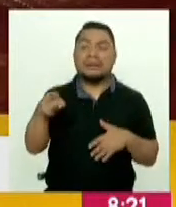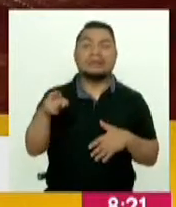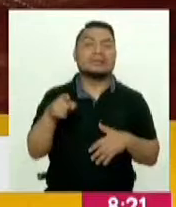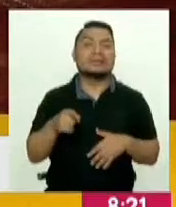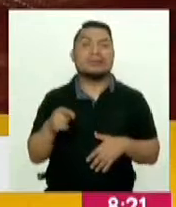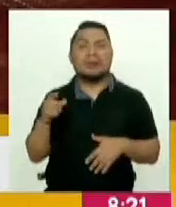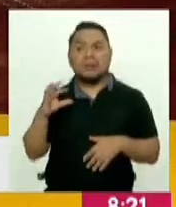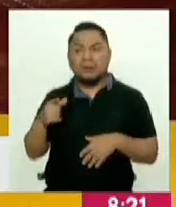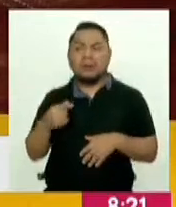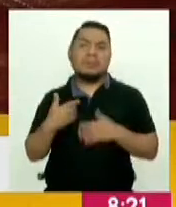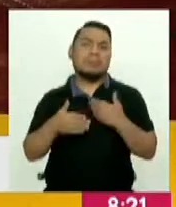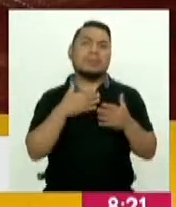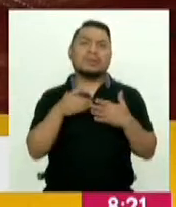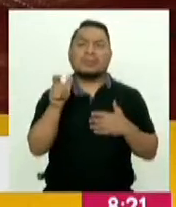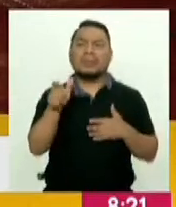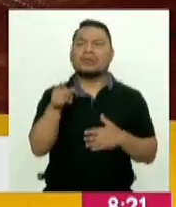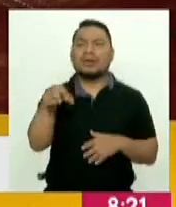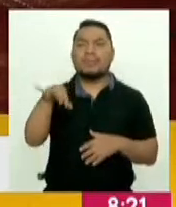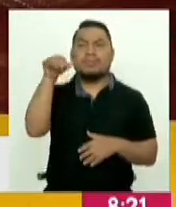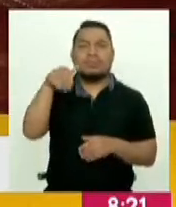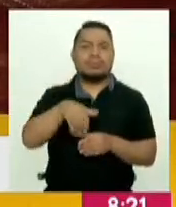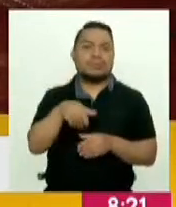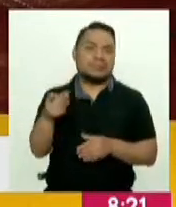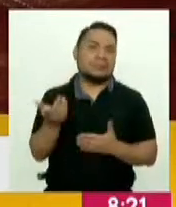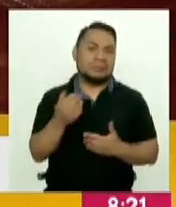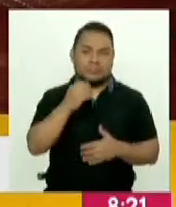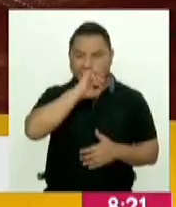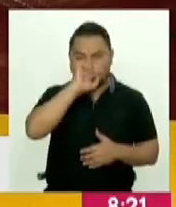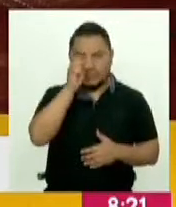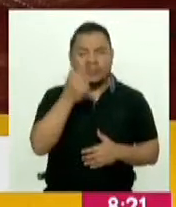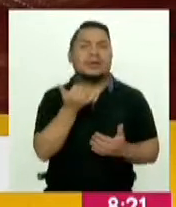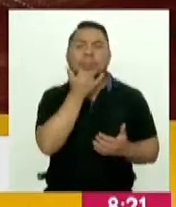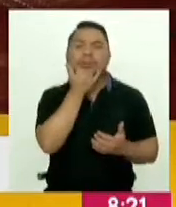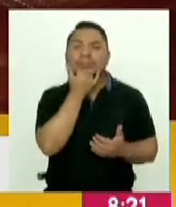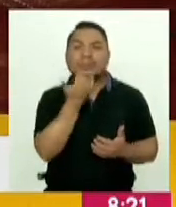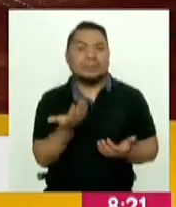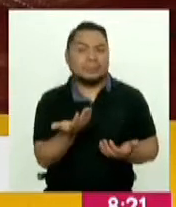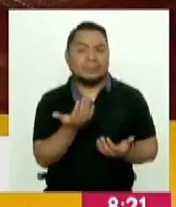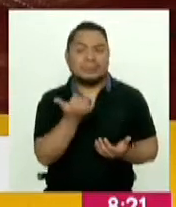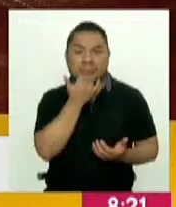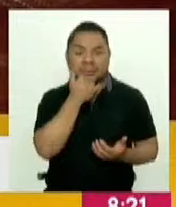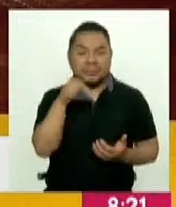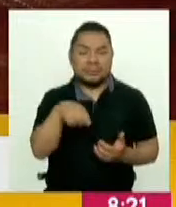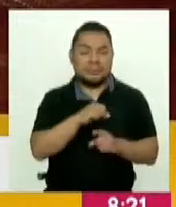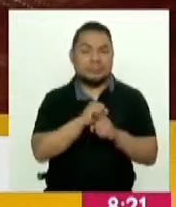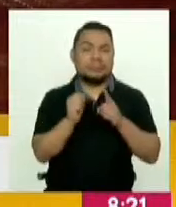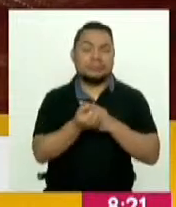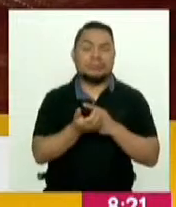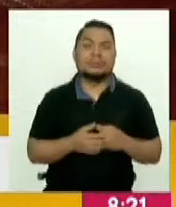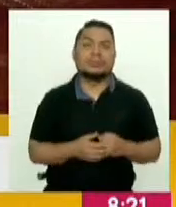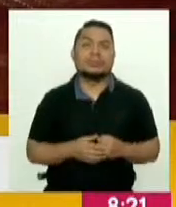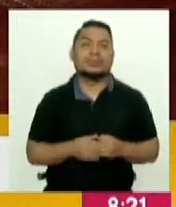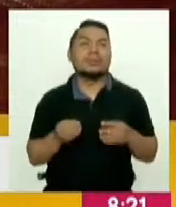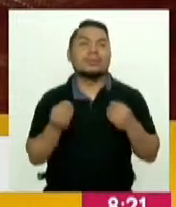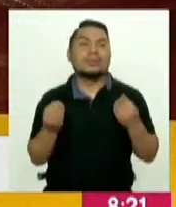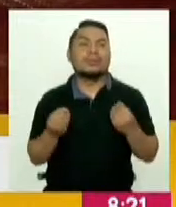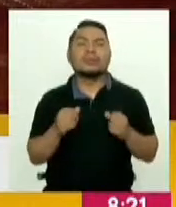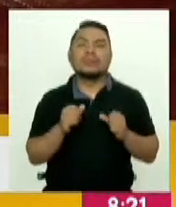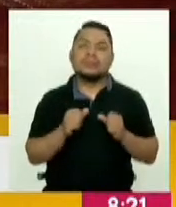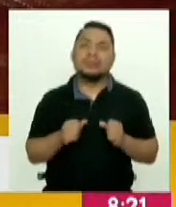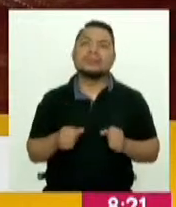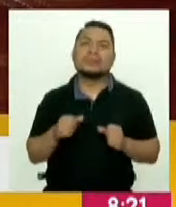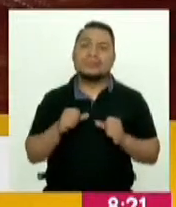determinadas localidades. Sí. ¿Qué está sucediendo en nuestra en nuestra sociedad, ¿por qué seguimos